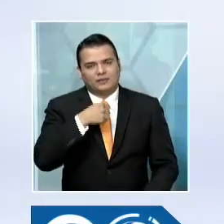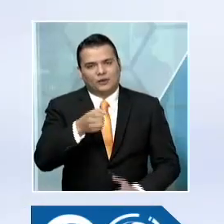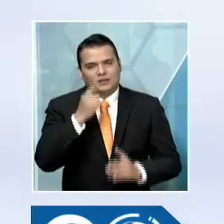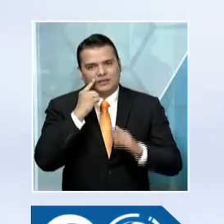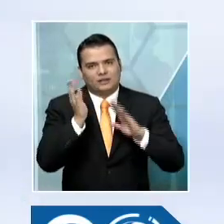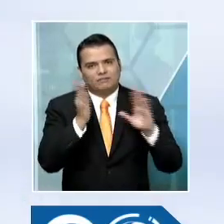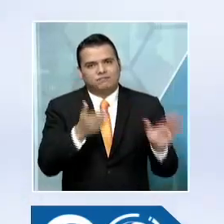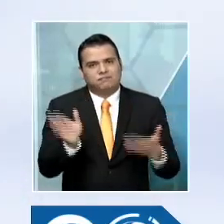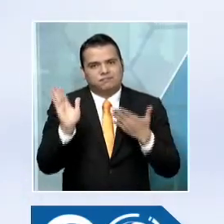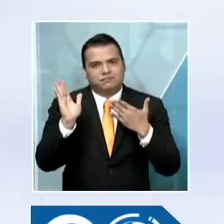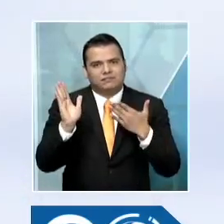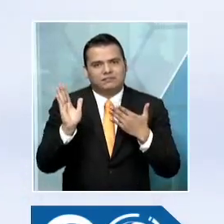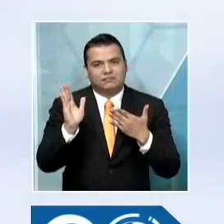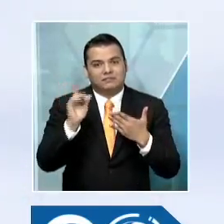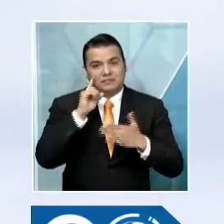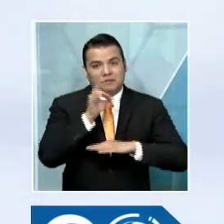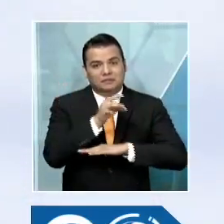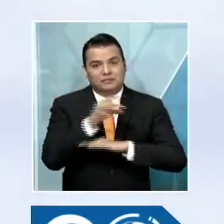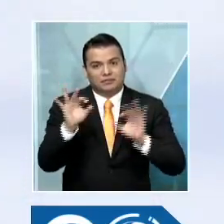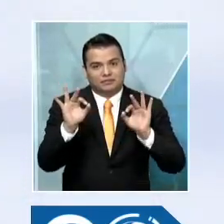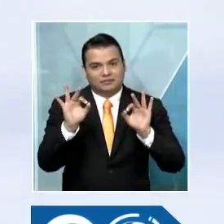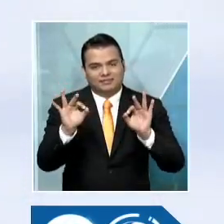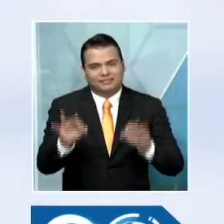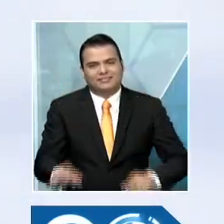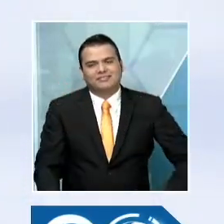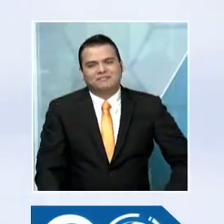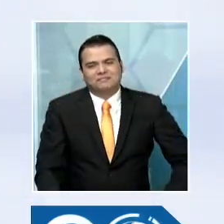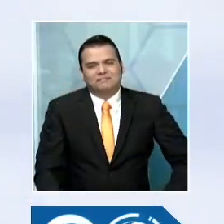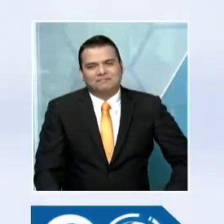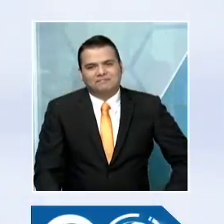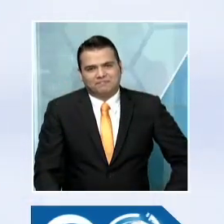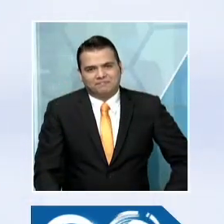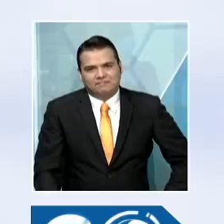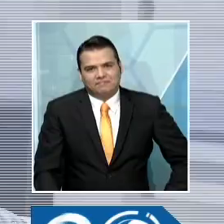90 Minutos, el mejor noticiero regional de Colombia.